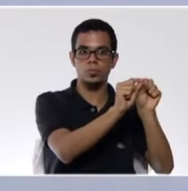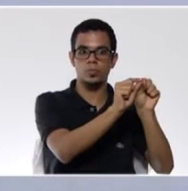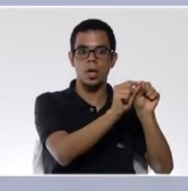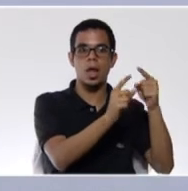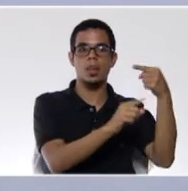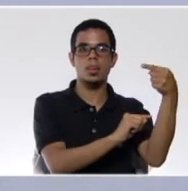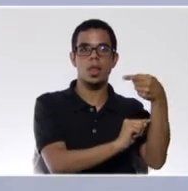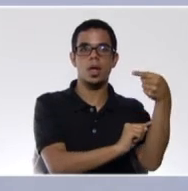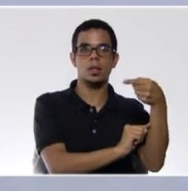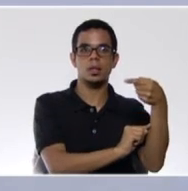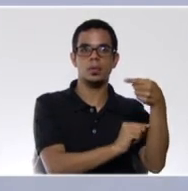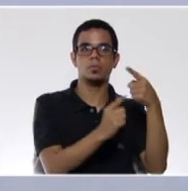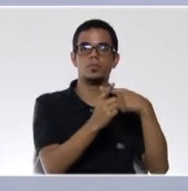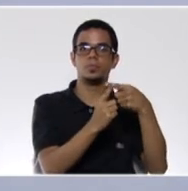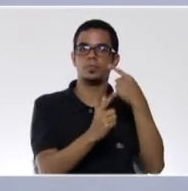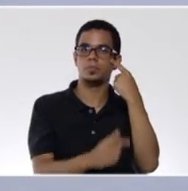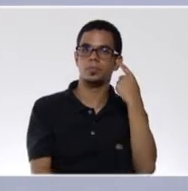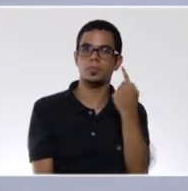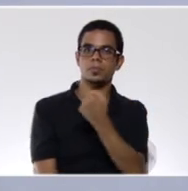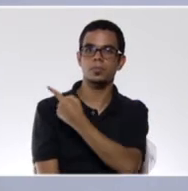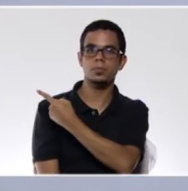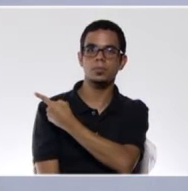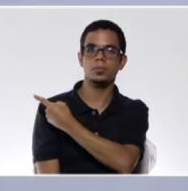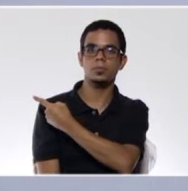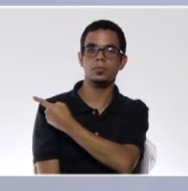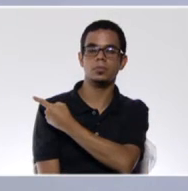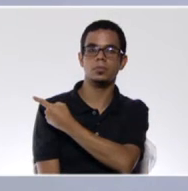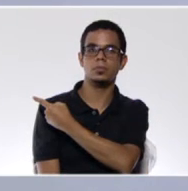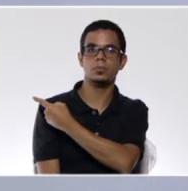resultaría 36 menos 25